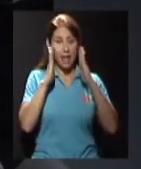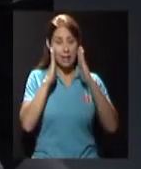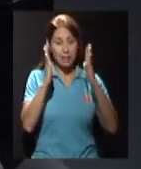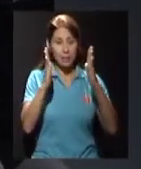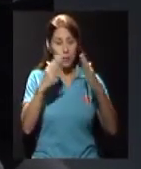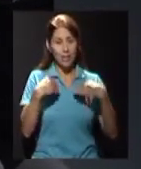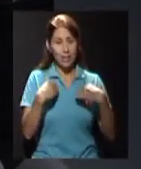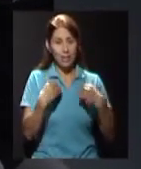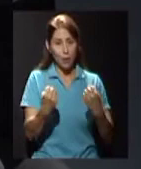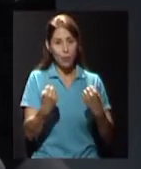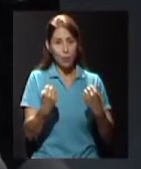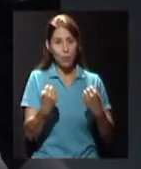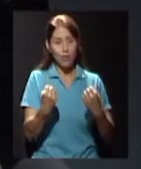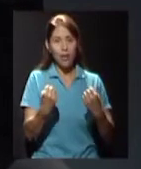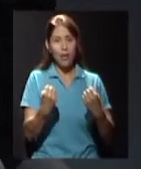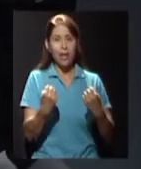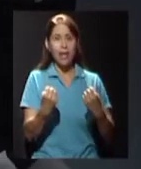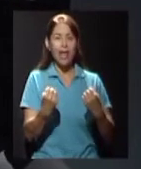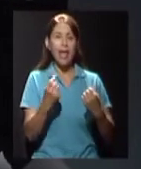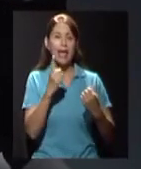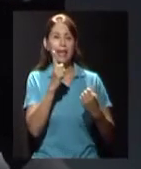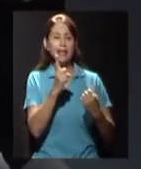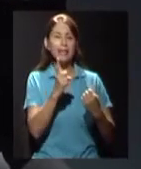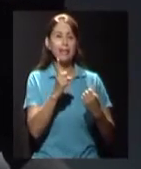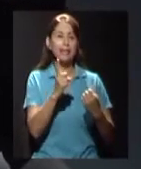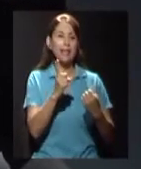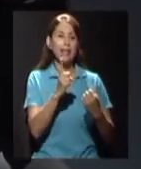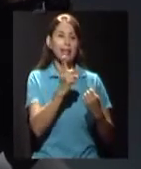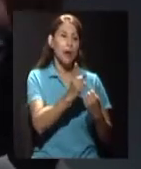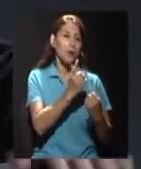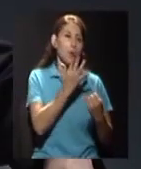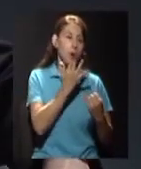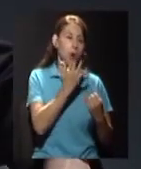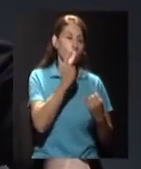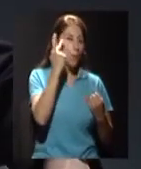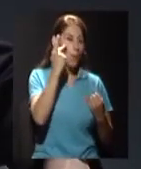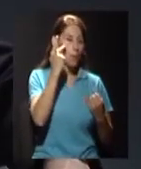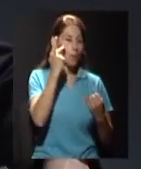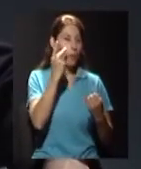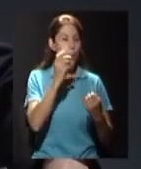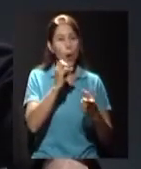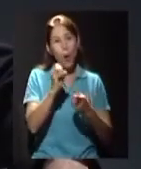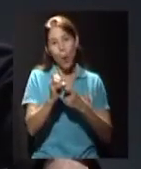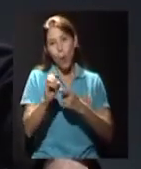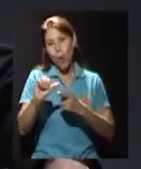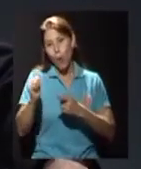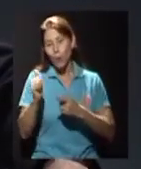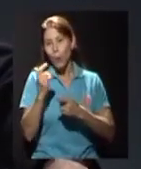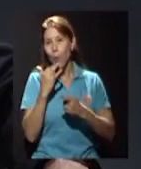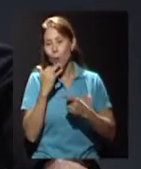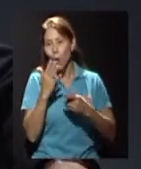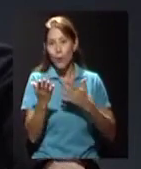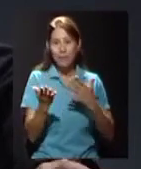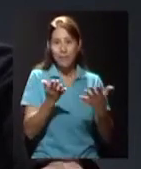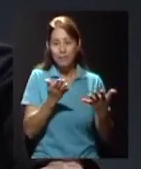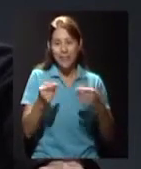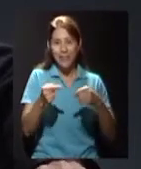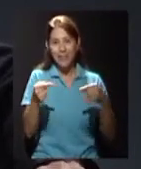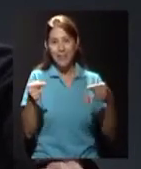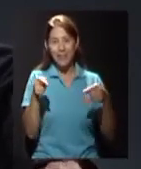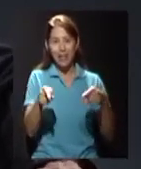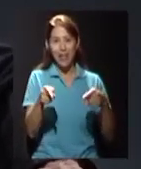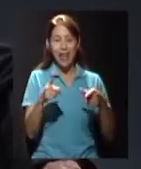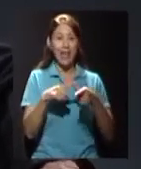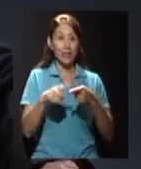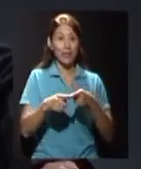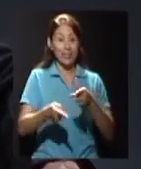la salud es de un de un color y de otro y muchas veces el mismo que tiene un